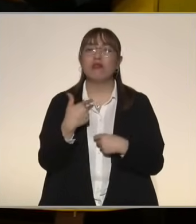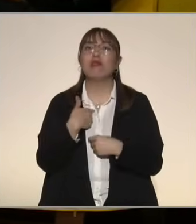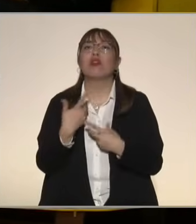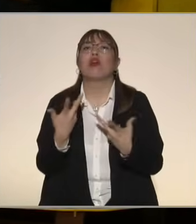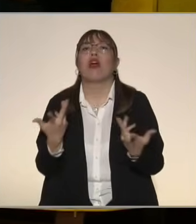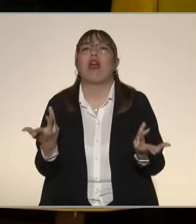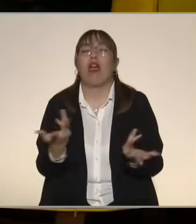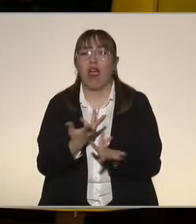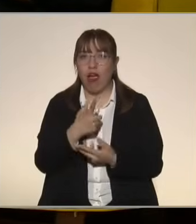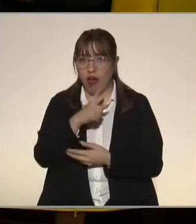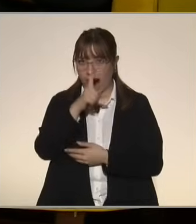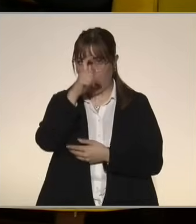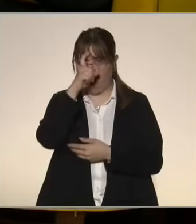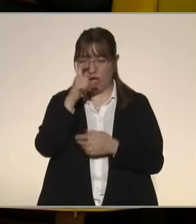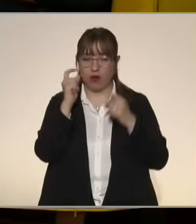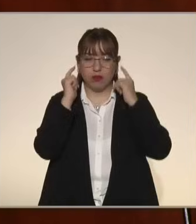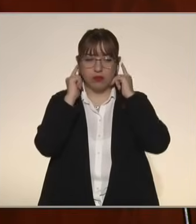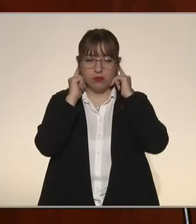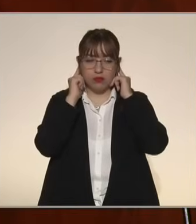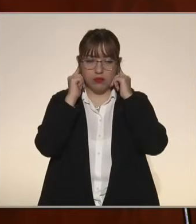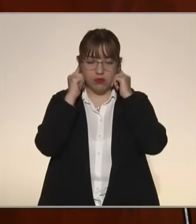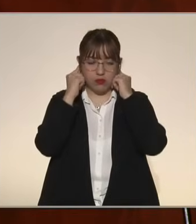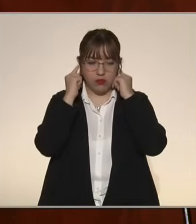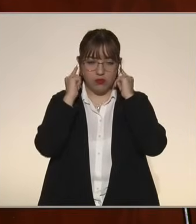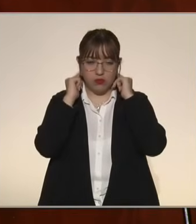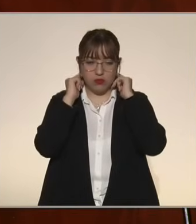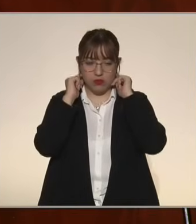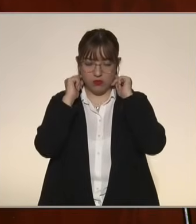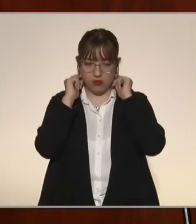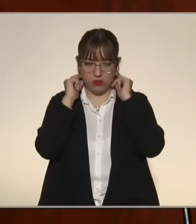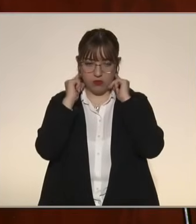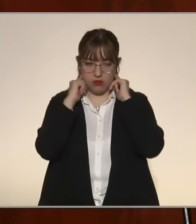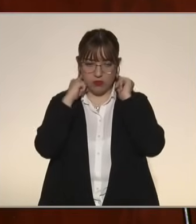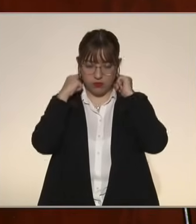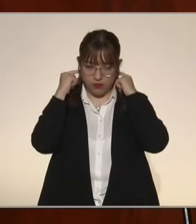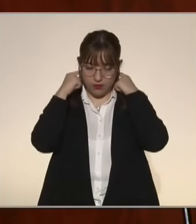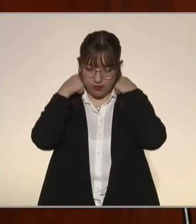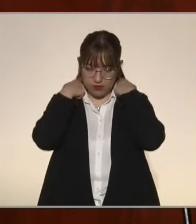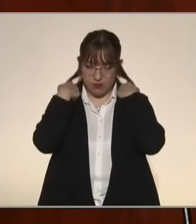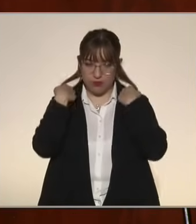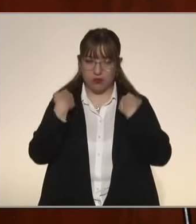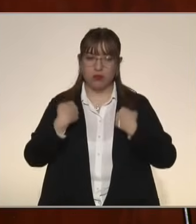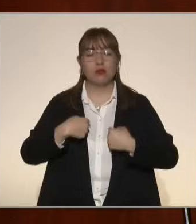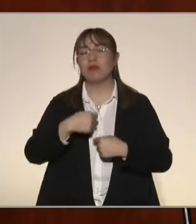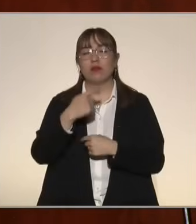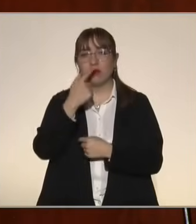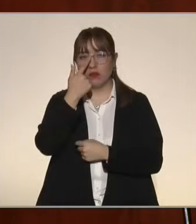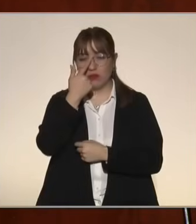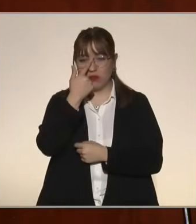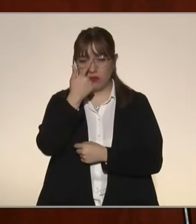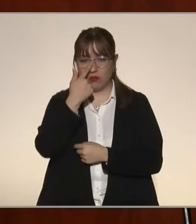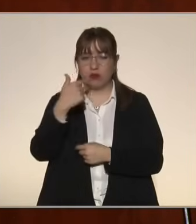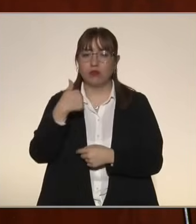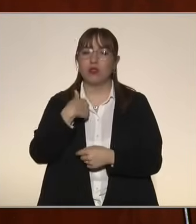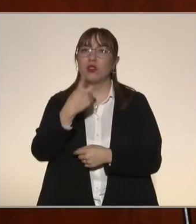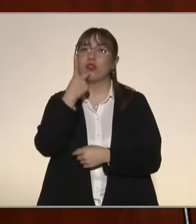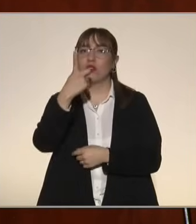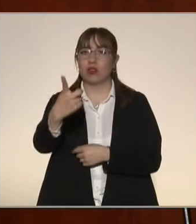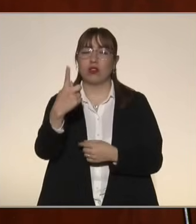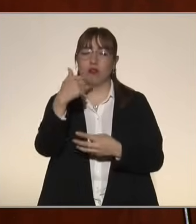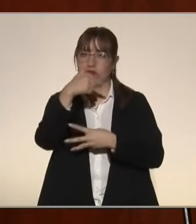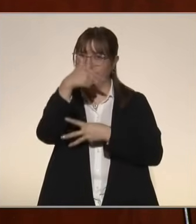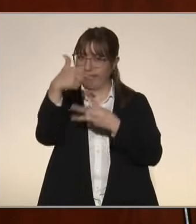me están exigiendo en el entorno? Claro, y yo doy 2 recomendaciones en general, 3 incluyendo la gratitud, que me